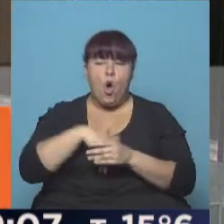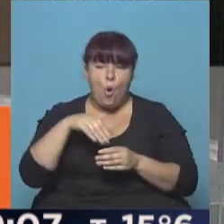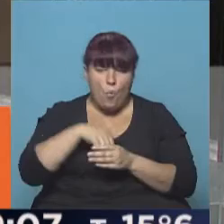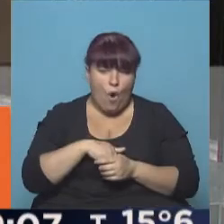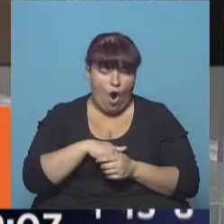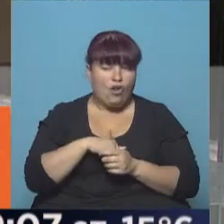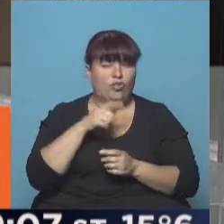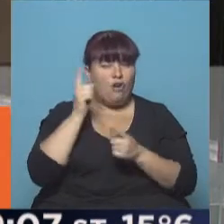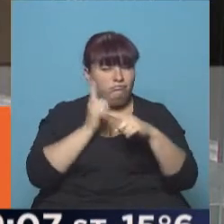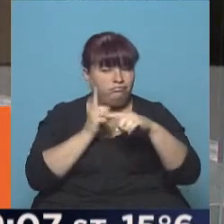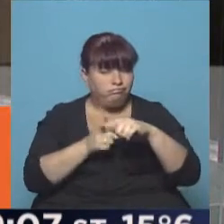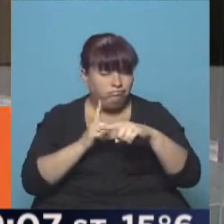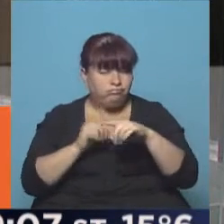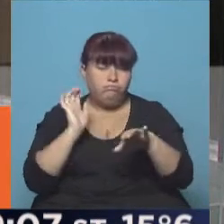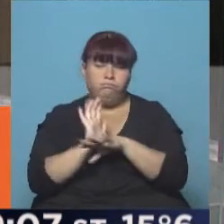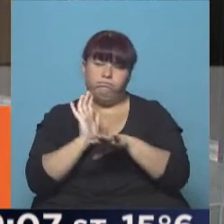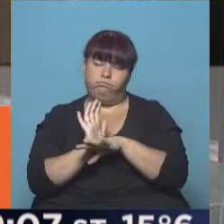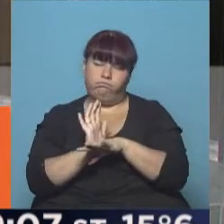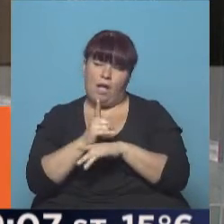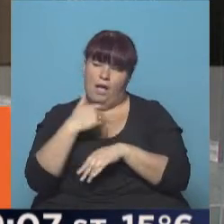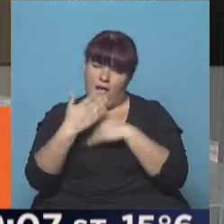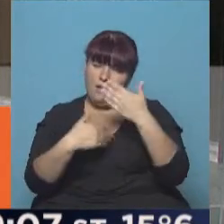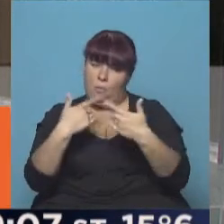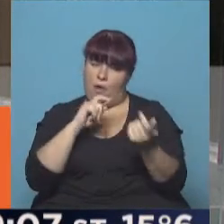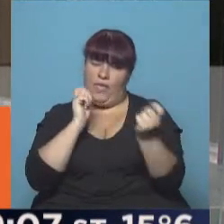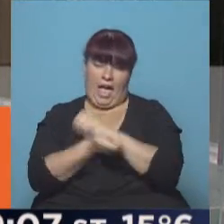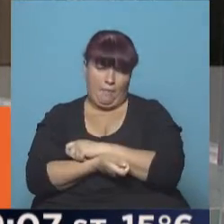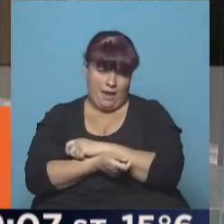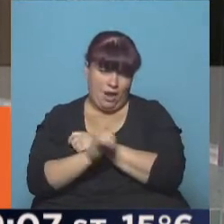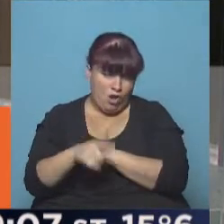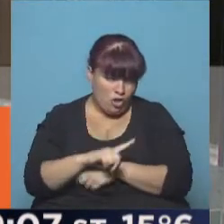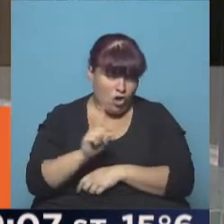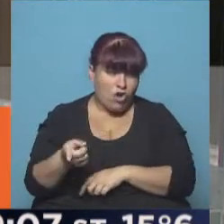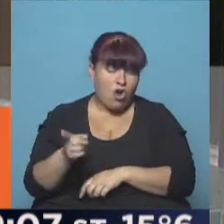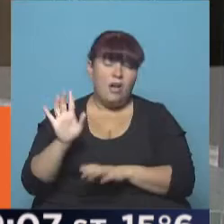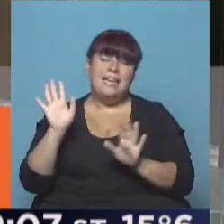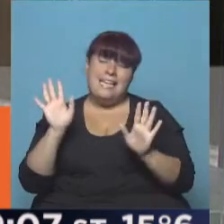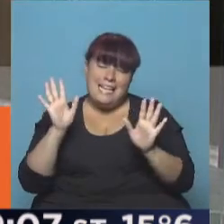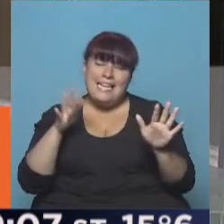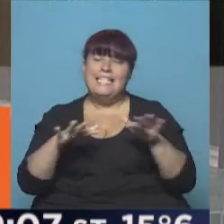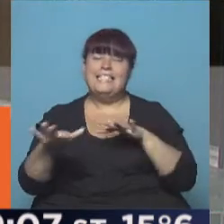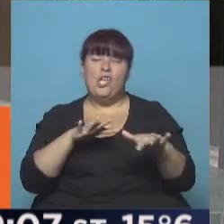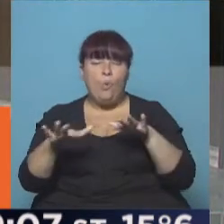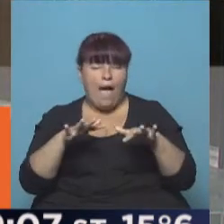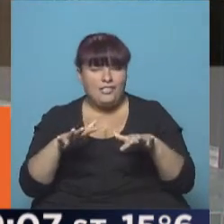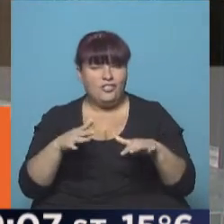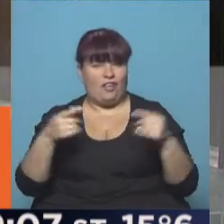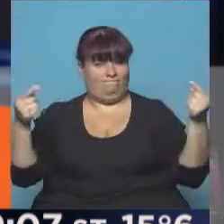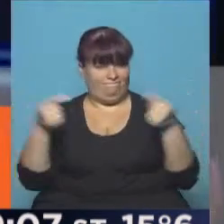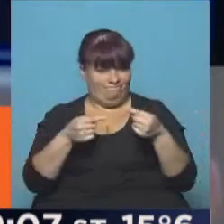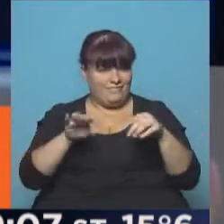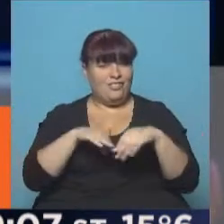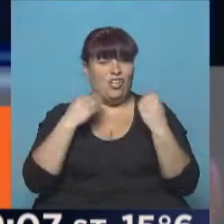se empezaban a contar parecía como que la tendencia podía revertirse o no? Bueno, en realidad se crearon climas contrapuestos